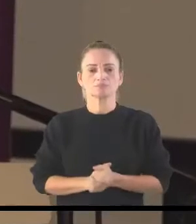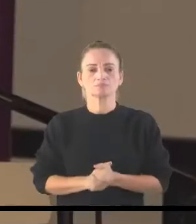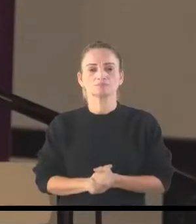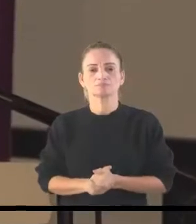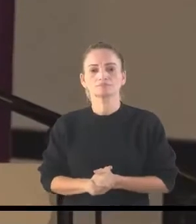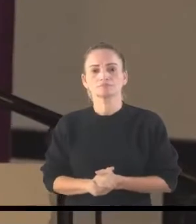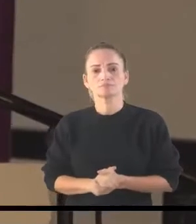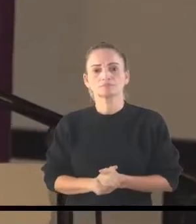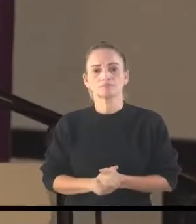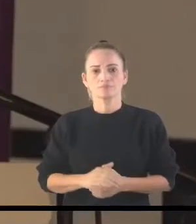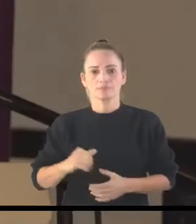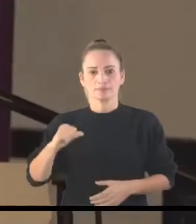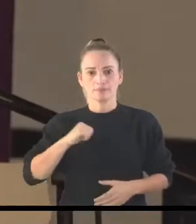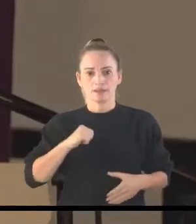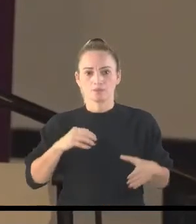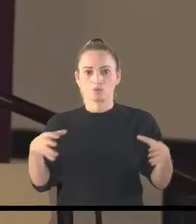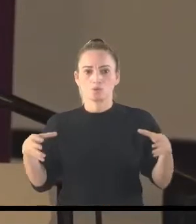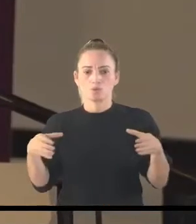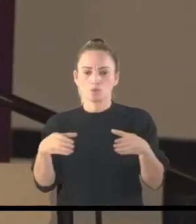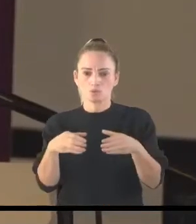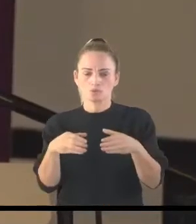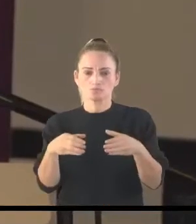Tenemos una unidad productiva.